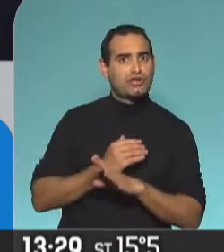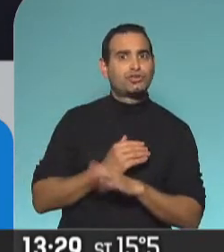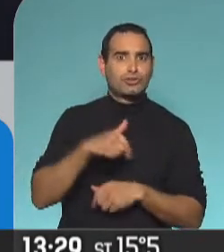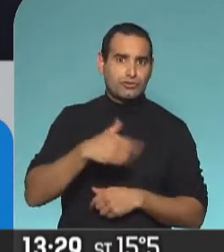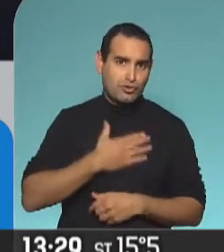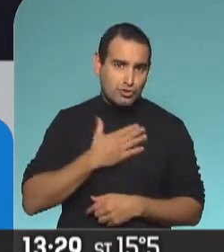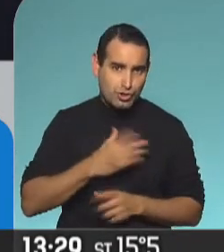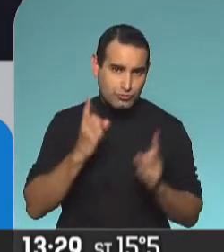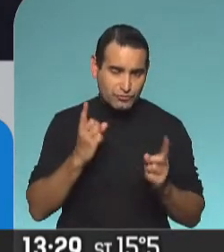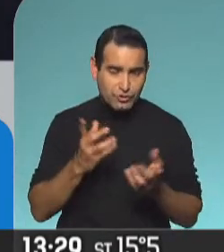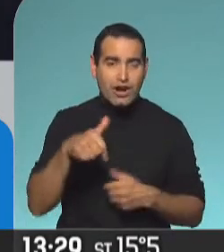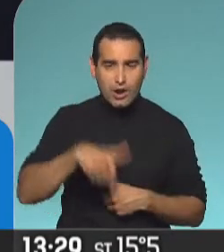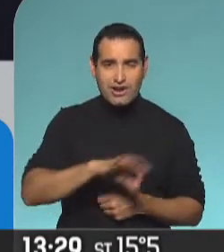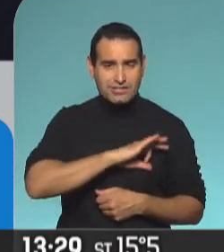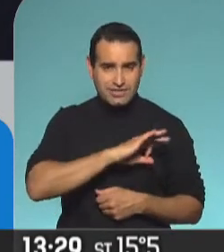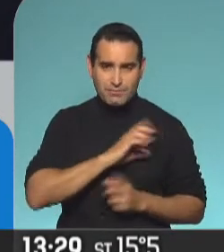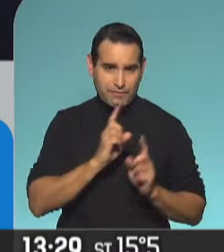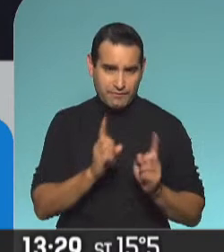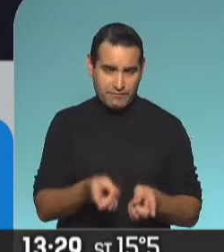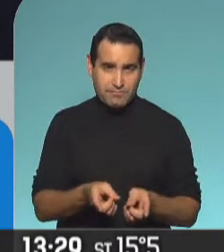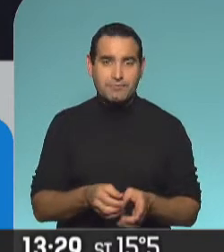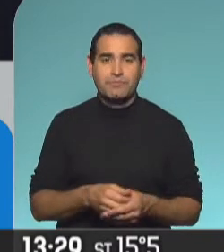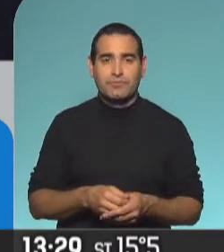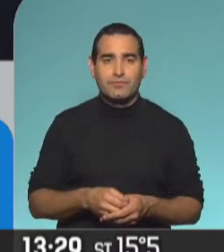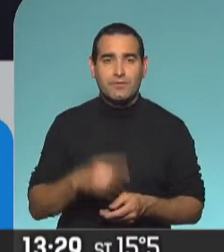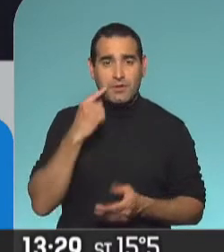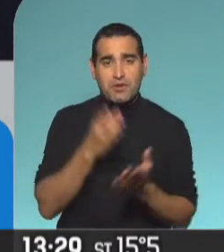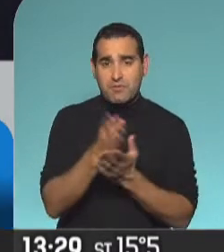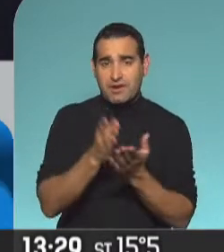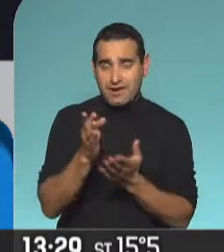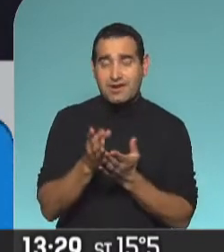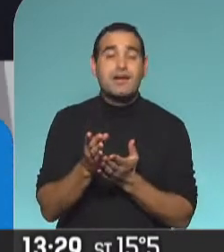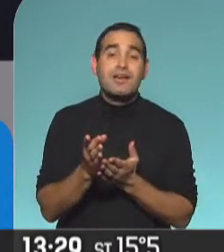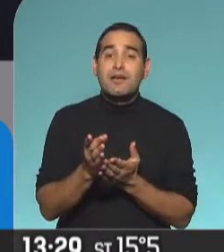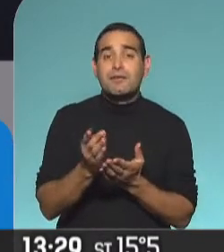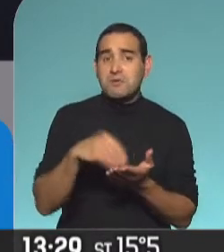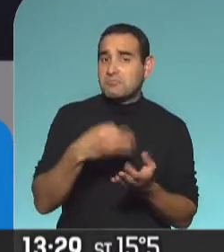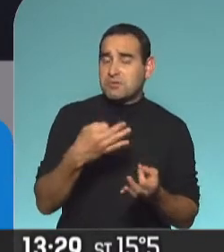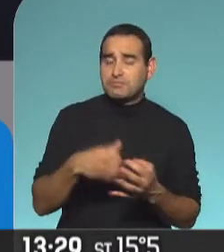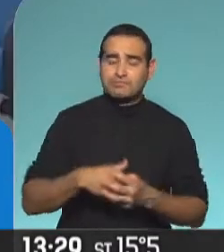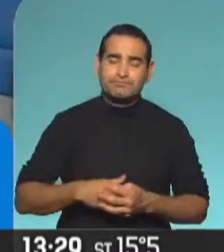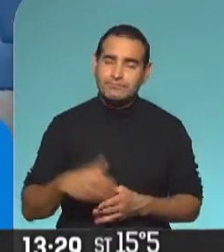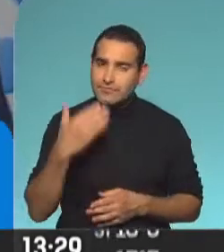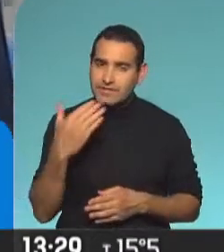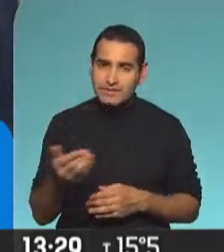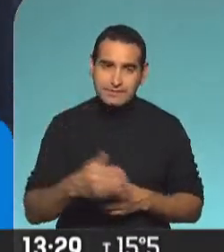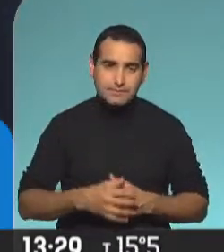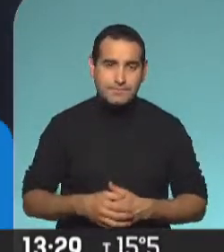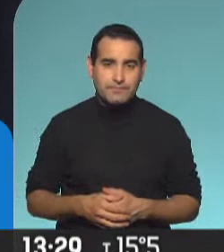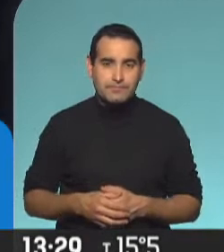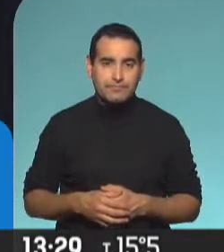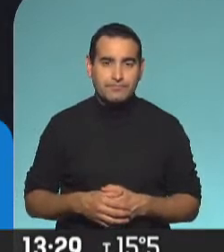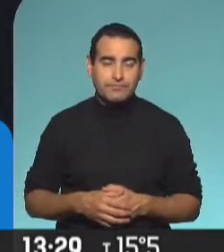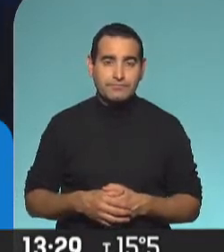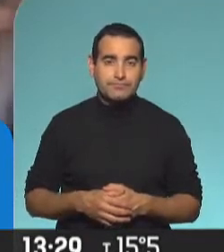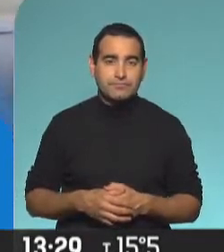muy contentos. Estamos tomando exámenes ya para promocionar materias y la verdad, perfecto, es que la respuesta es muy buena. Muchísimas gracias. Entonces, hasta